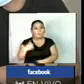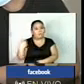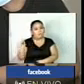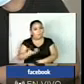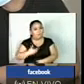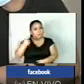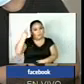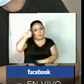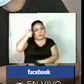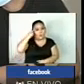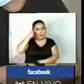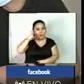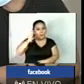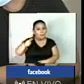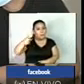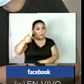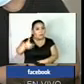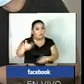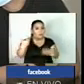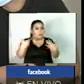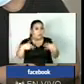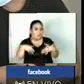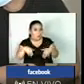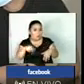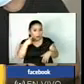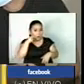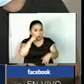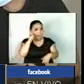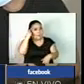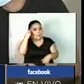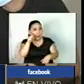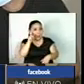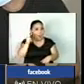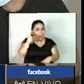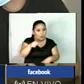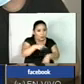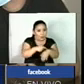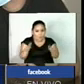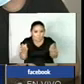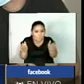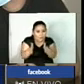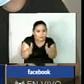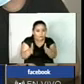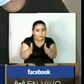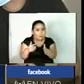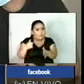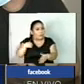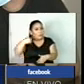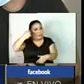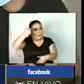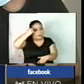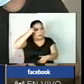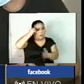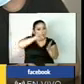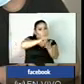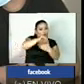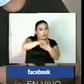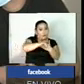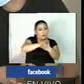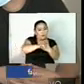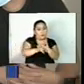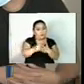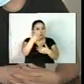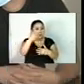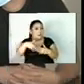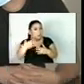en un año probablemente íbamos a poder ver lo que estamos viendo ahorita no nos íbamos a imaginar que empezamos el proyecto 15 días después